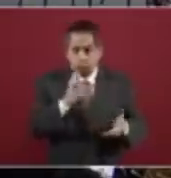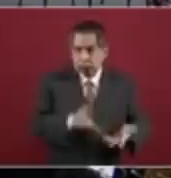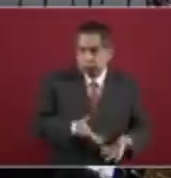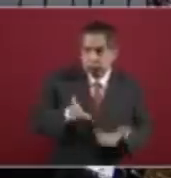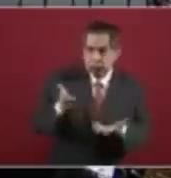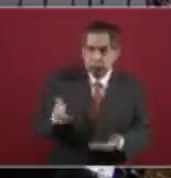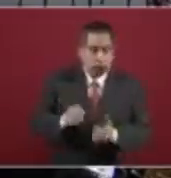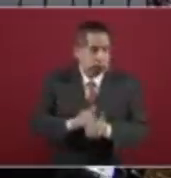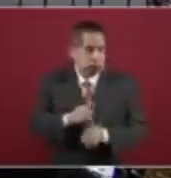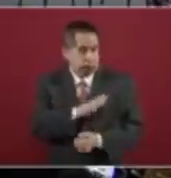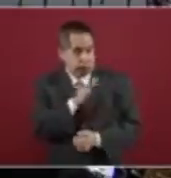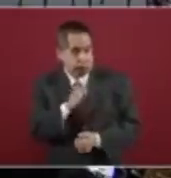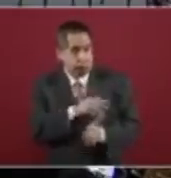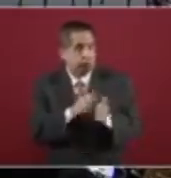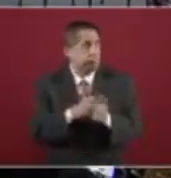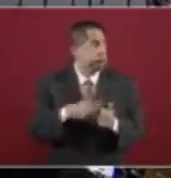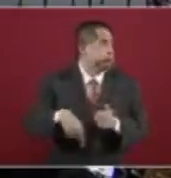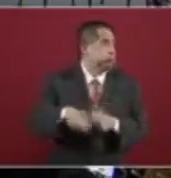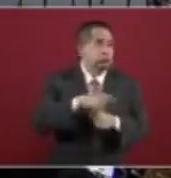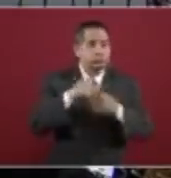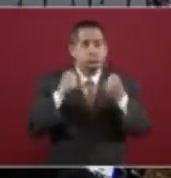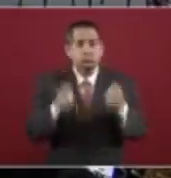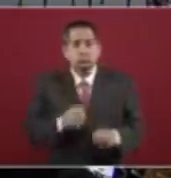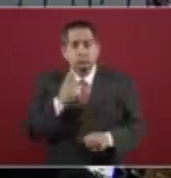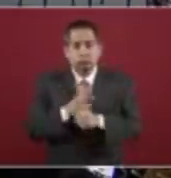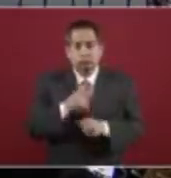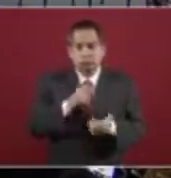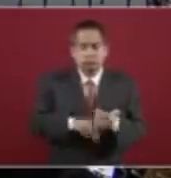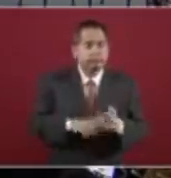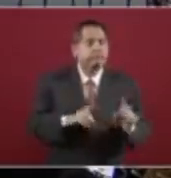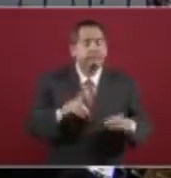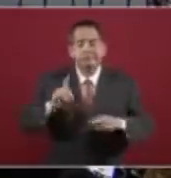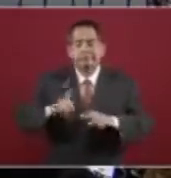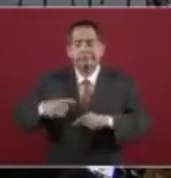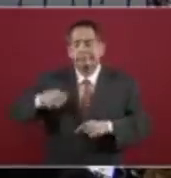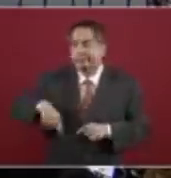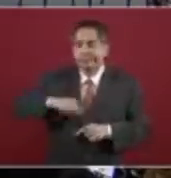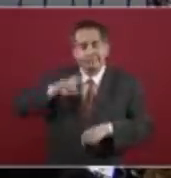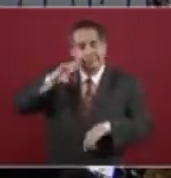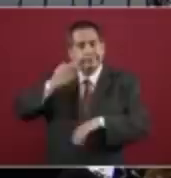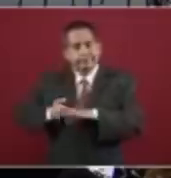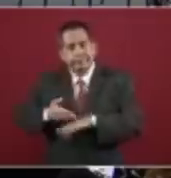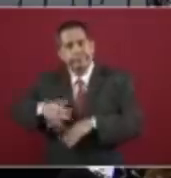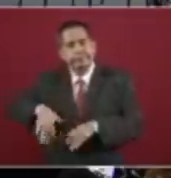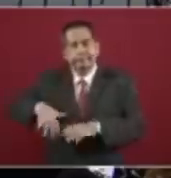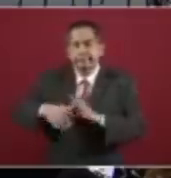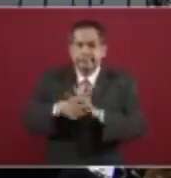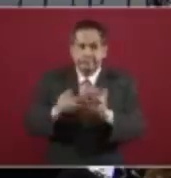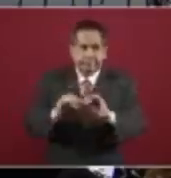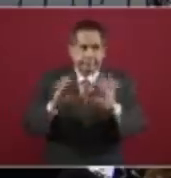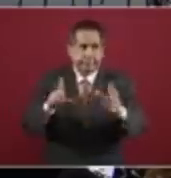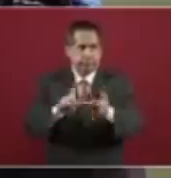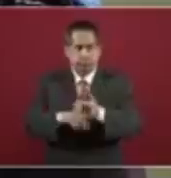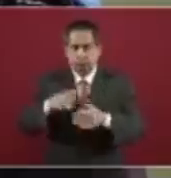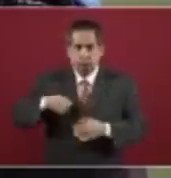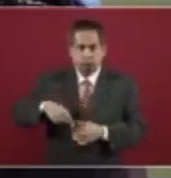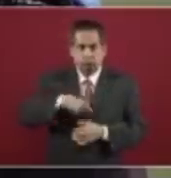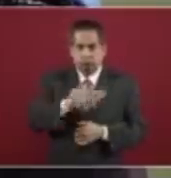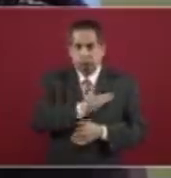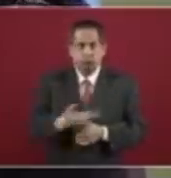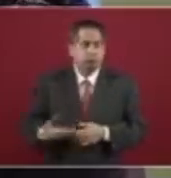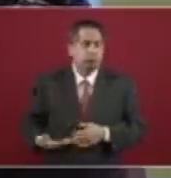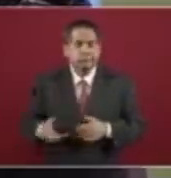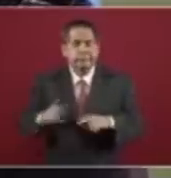calidad y garanticen la seguridad de infantes, porque no nos corresponde a nosotros, como aclaró nuestro presidente. O sea, en un